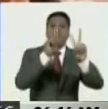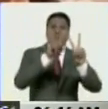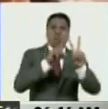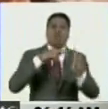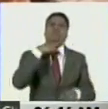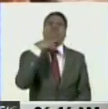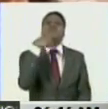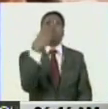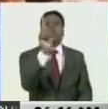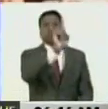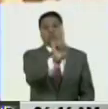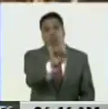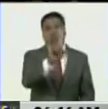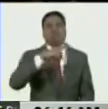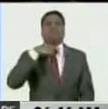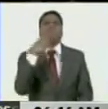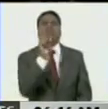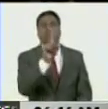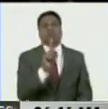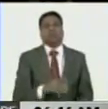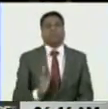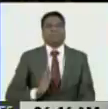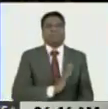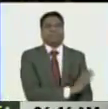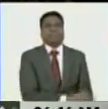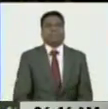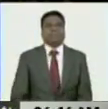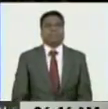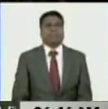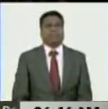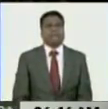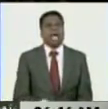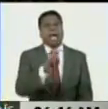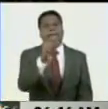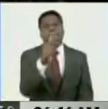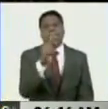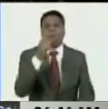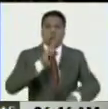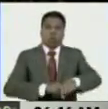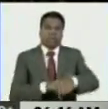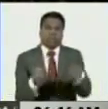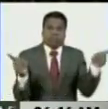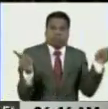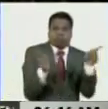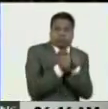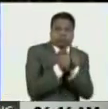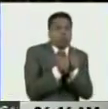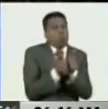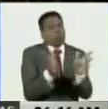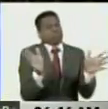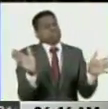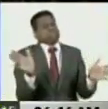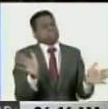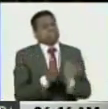sentido de exigir mejores condiciones. Es muy poco el tiempo que está dando el Consejo Nacional Electoral. Y el gobierno